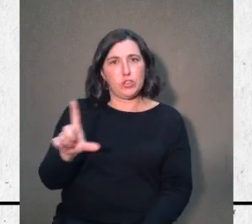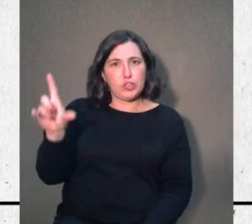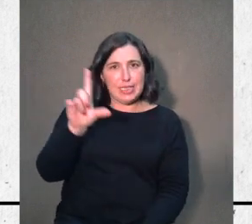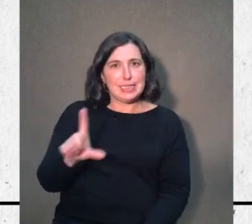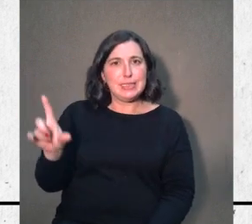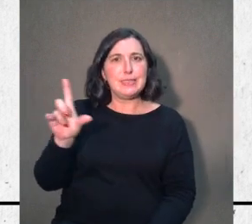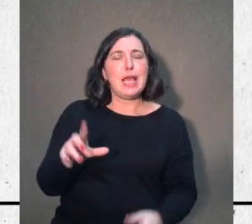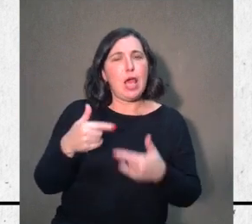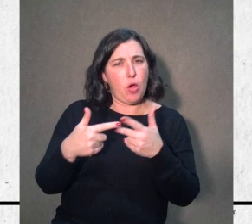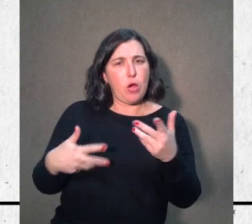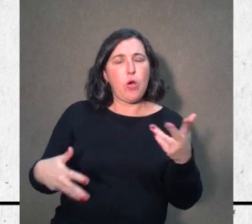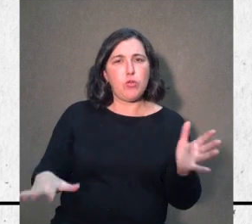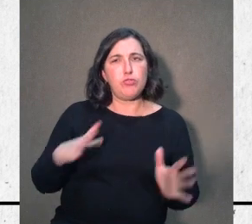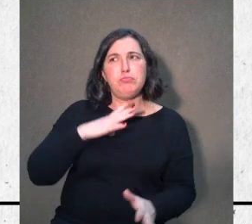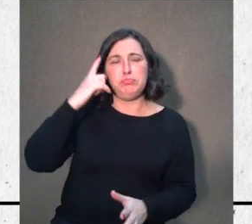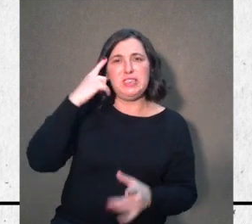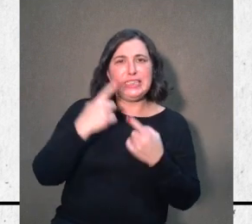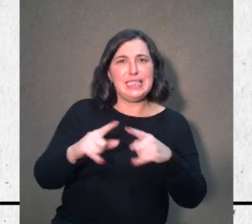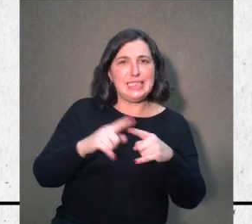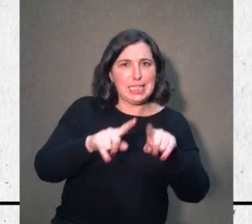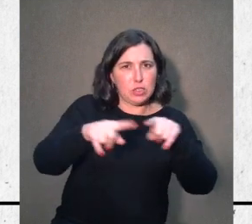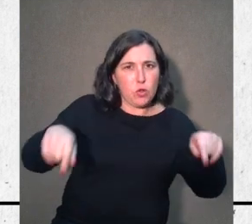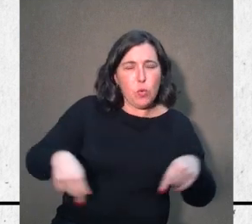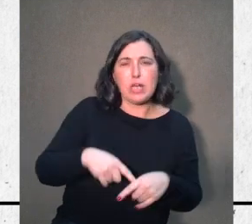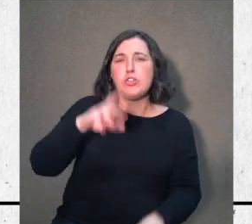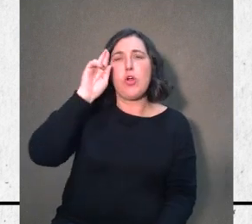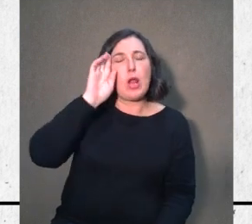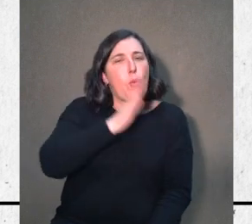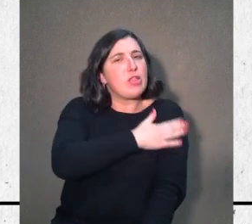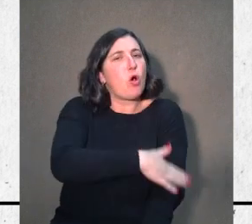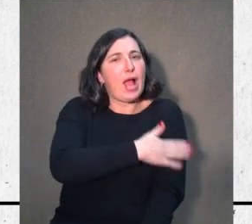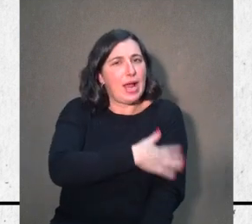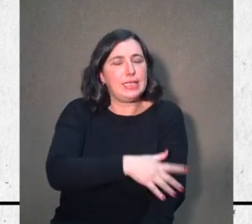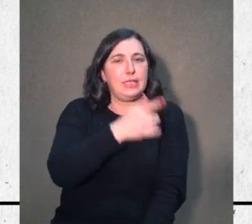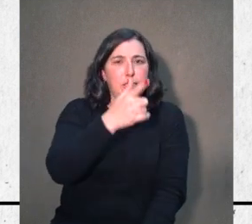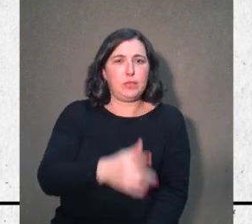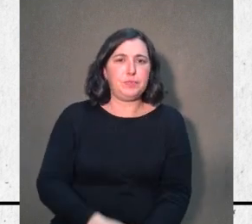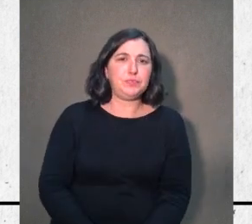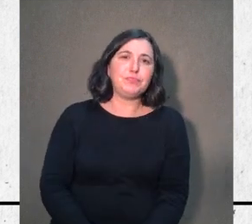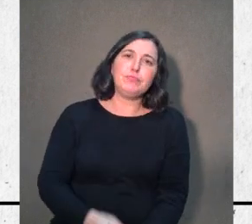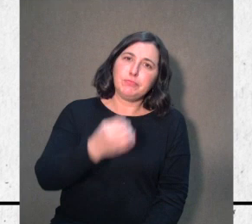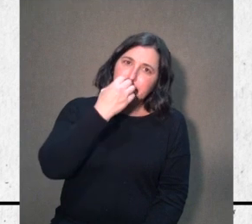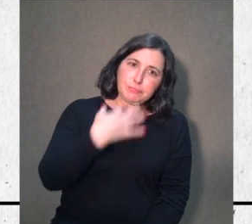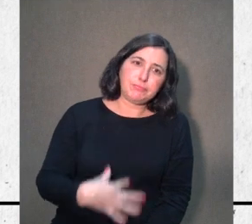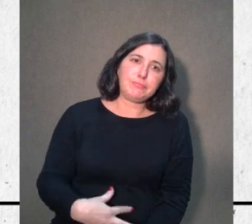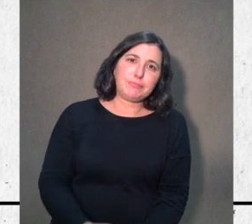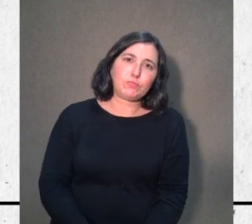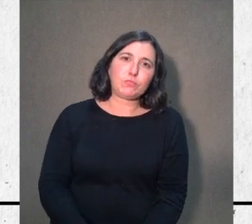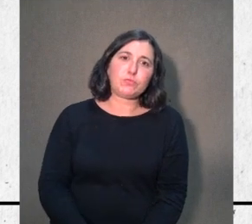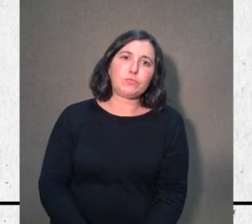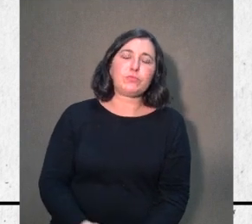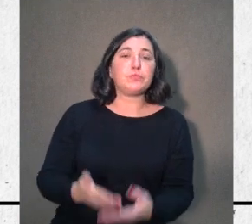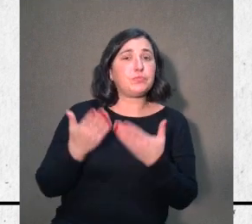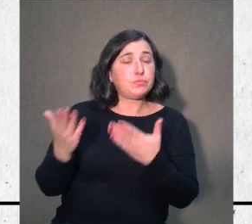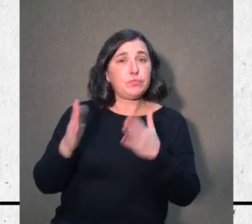que lo recuerdo, sí, con mucho cariño, toda esa etapa. Qué bueno. Y sí, él le dedicaba a esa parte